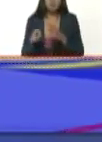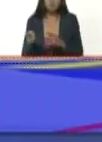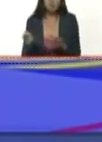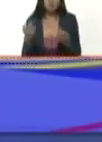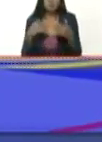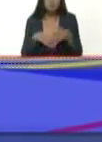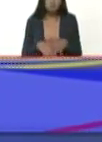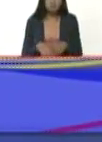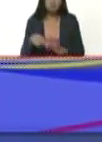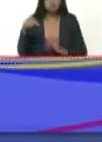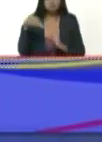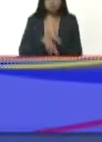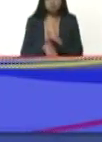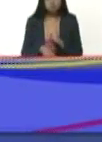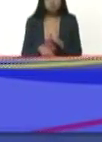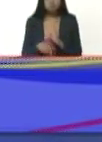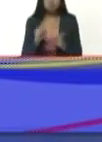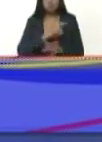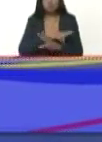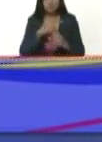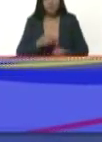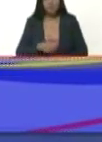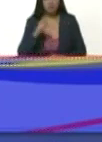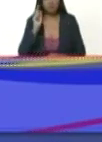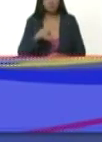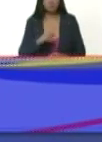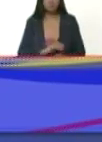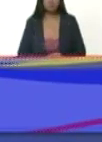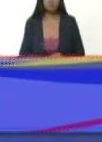subterráneos, con una fuerza